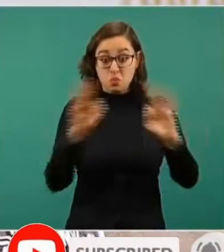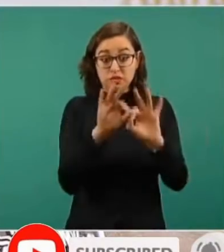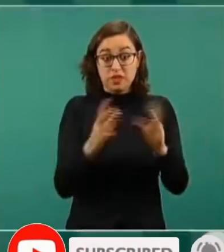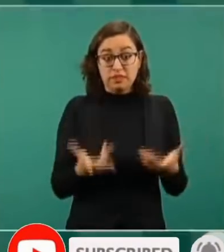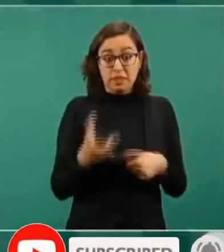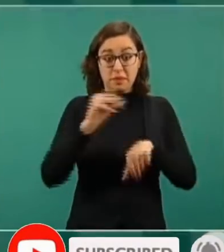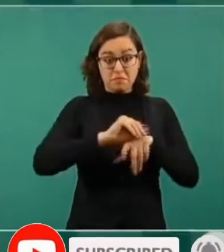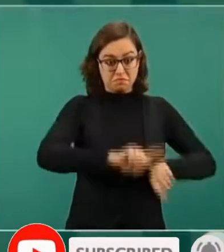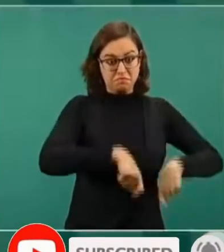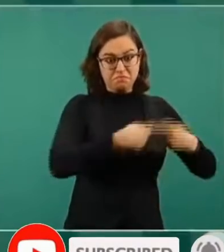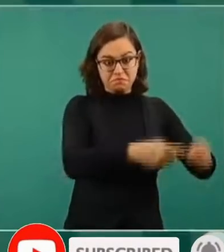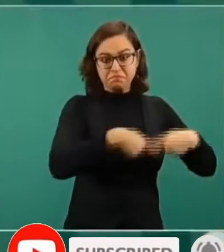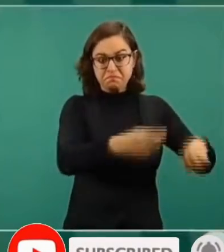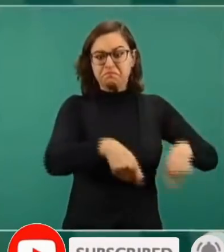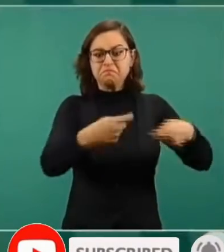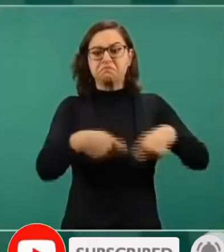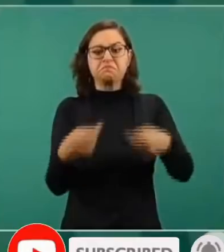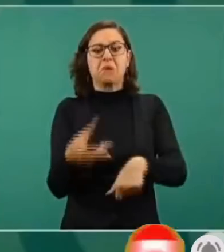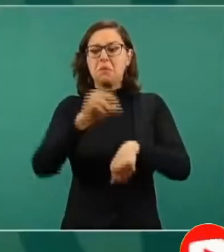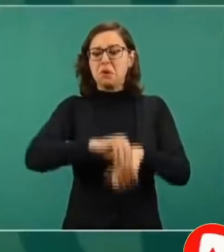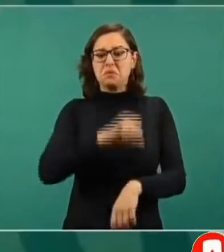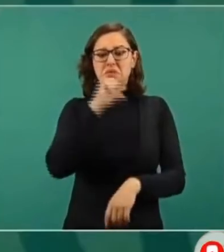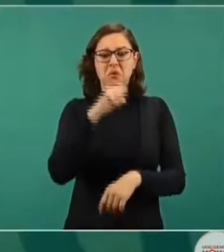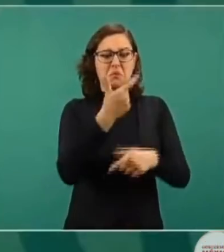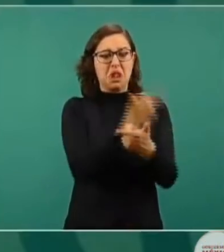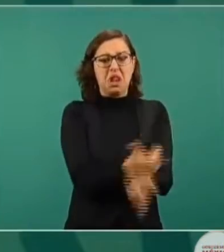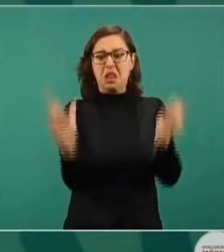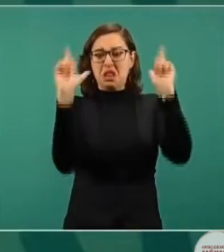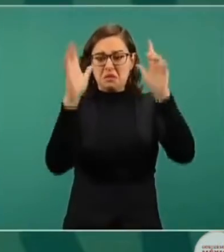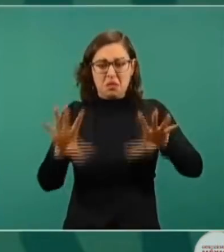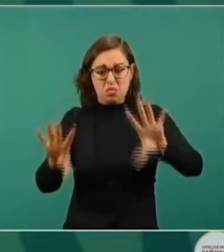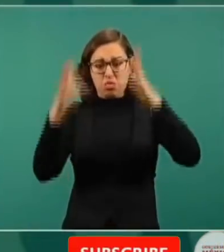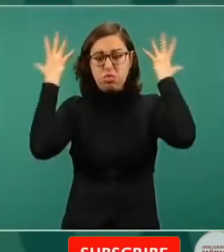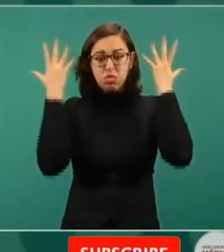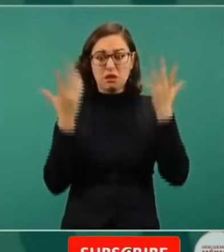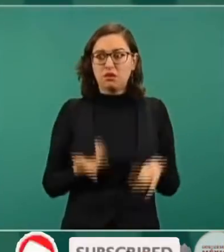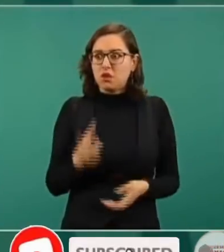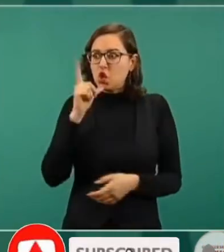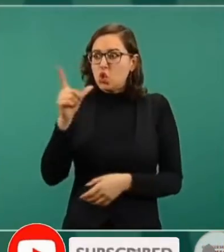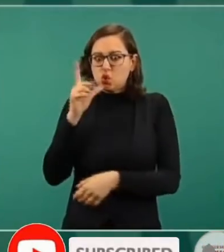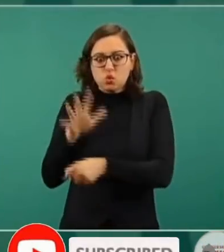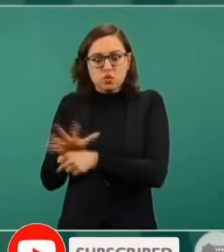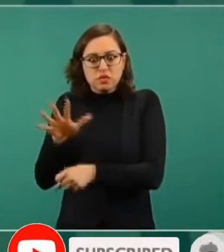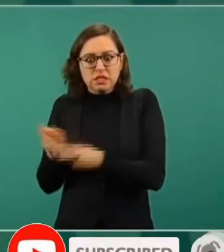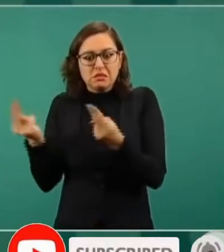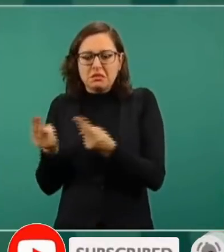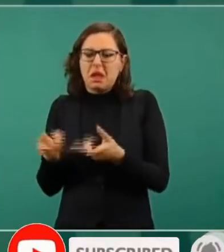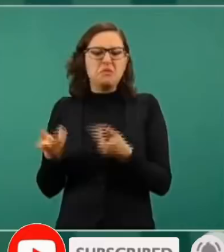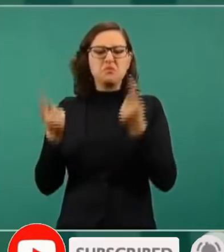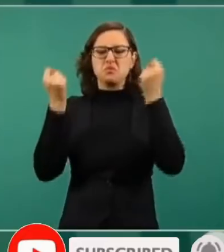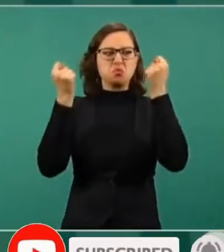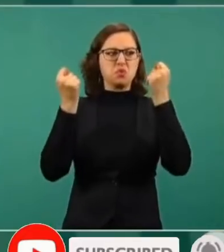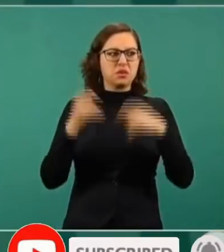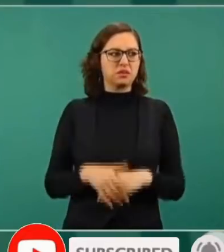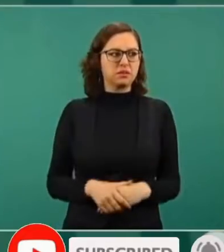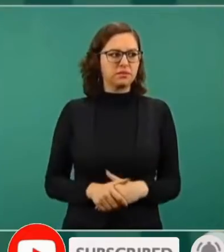a la trompa talega sin ninguna planeación, que la estabilidad de la electricidad para todos los mexicanos. La